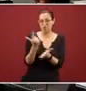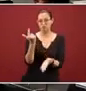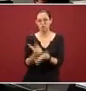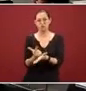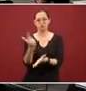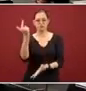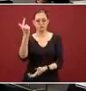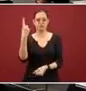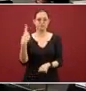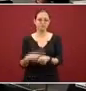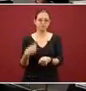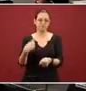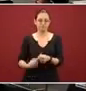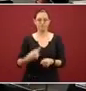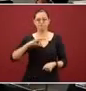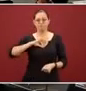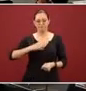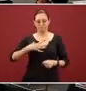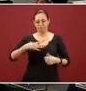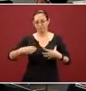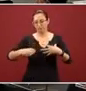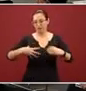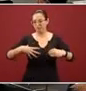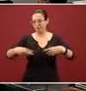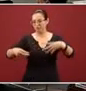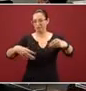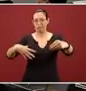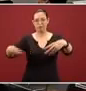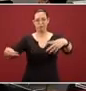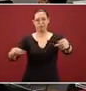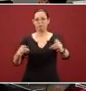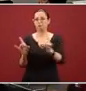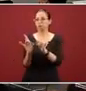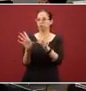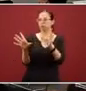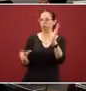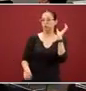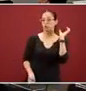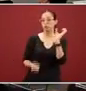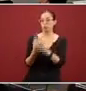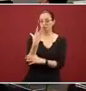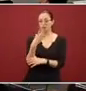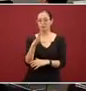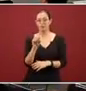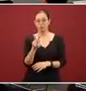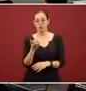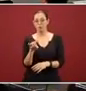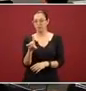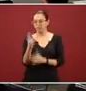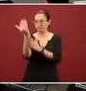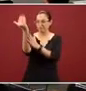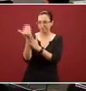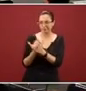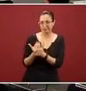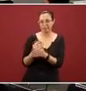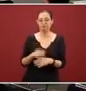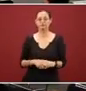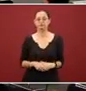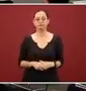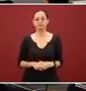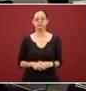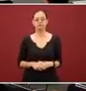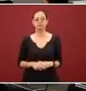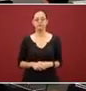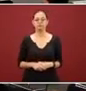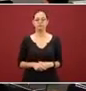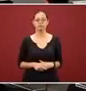enfermedad epidémica, infecciosa, emergente como es COVID. Y retomo sobre